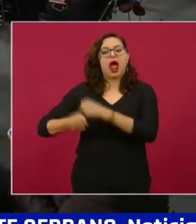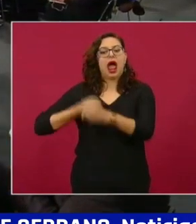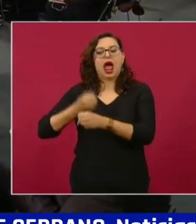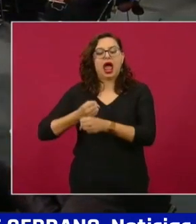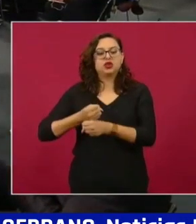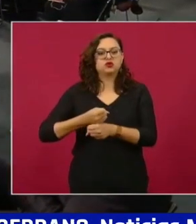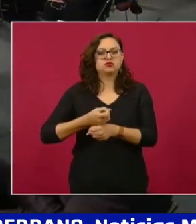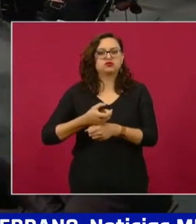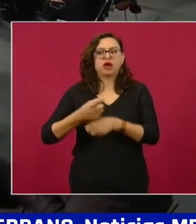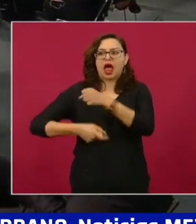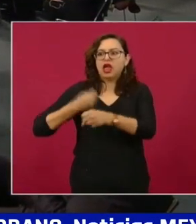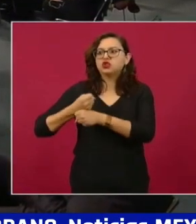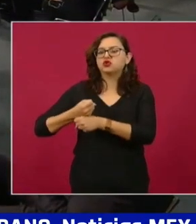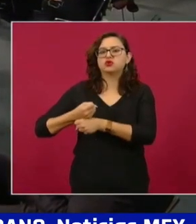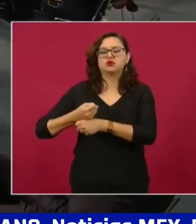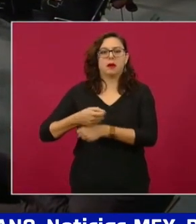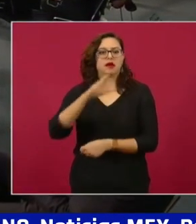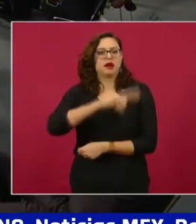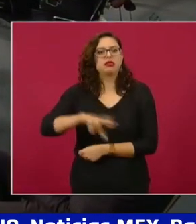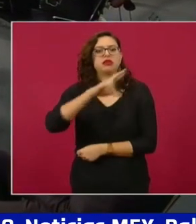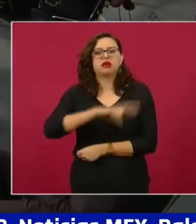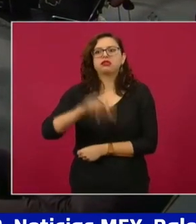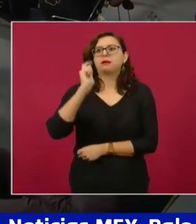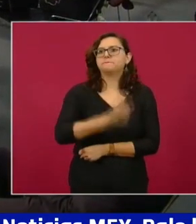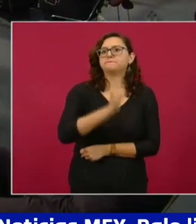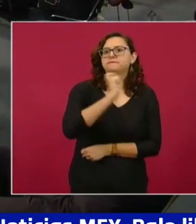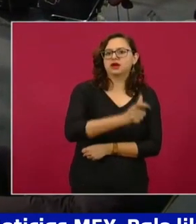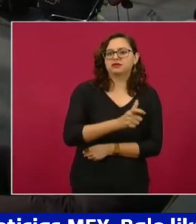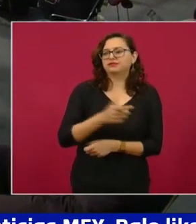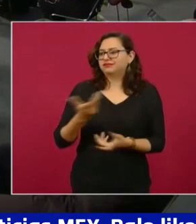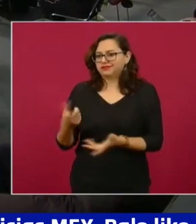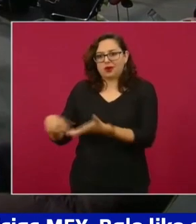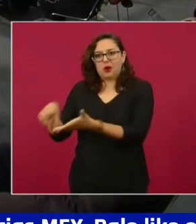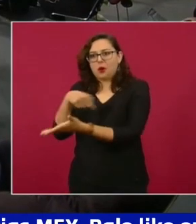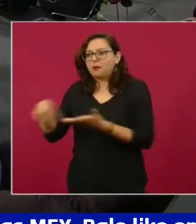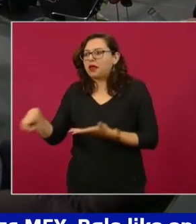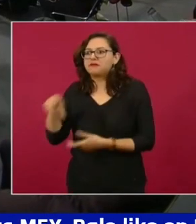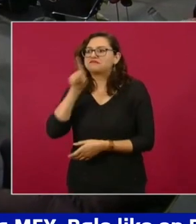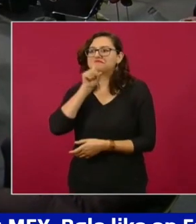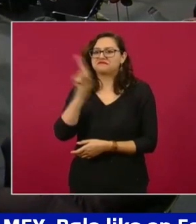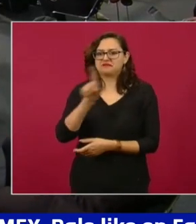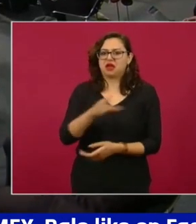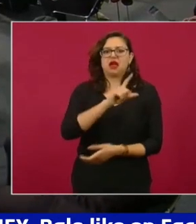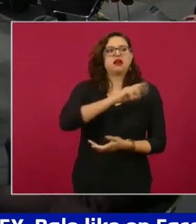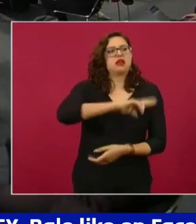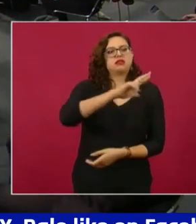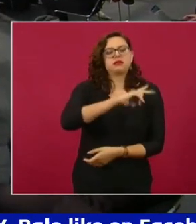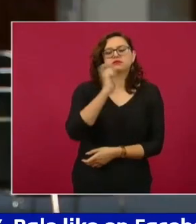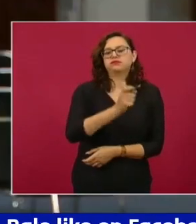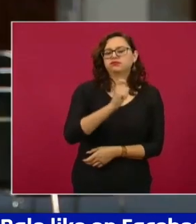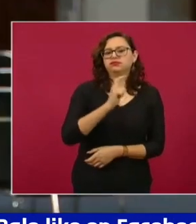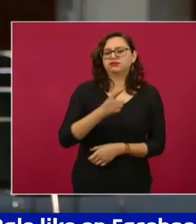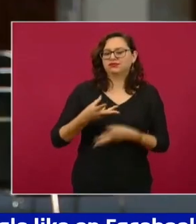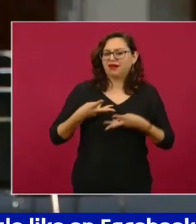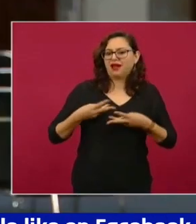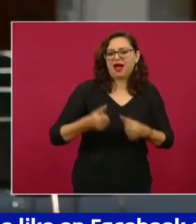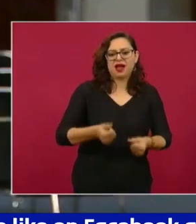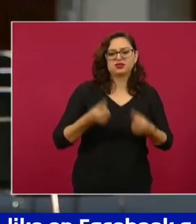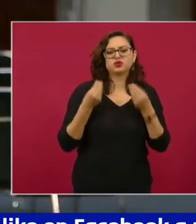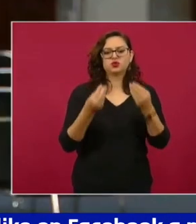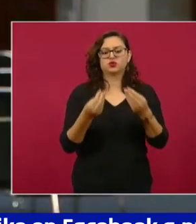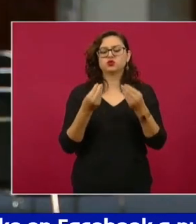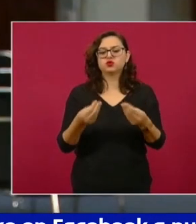de conformidad con la ley de austeridad cómo están ejerciendo el presupuesto en el INE, porque su gobierno tiene información de que hay muchísimos